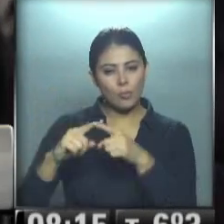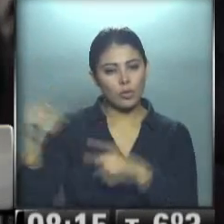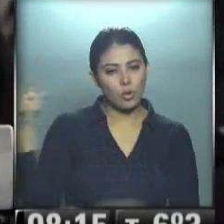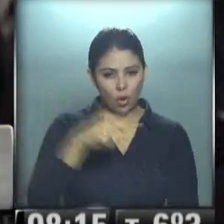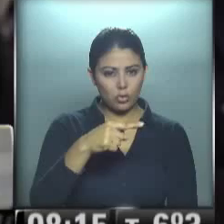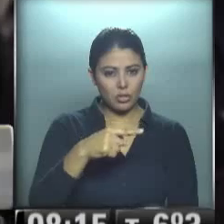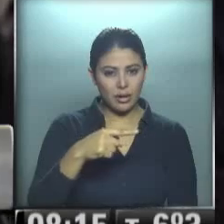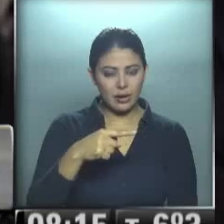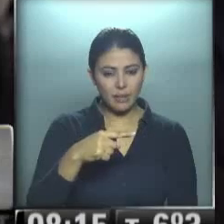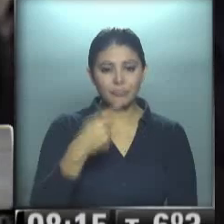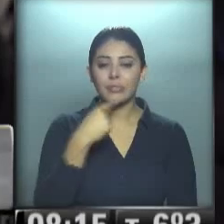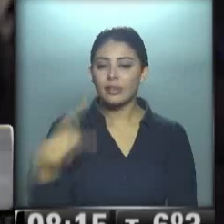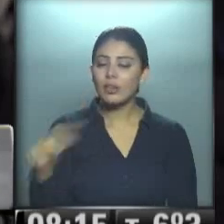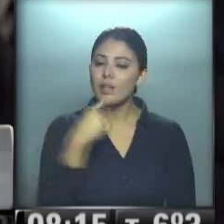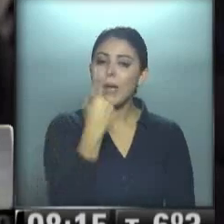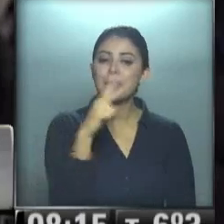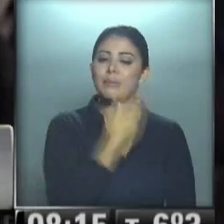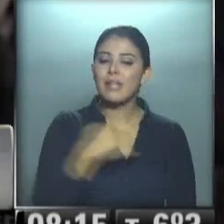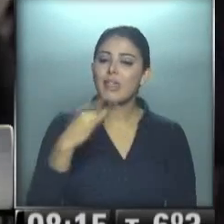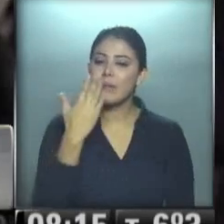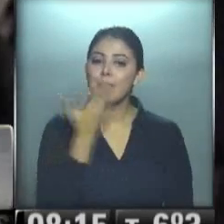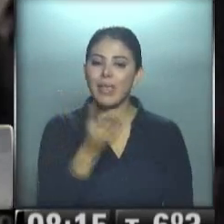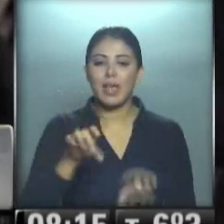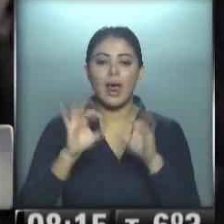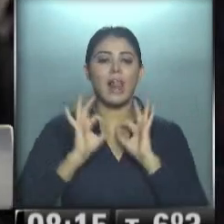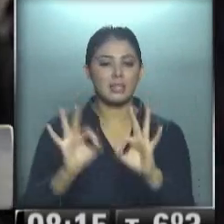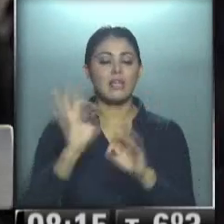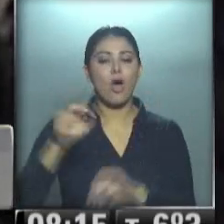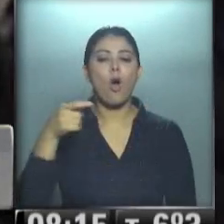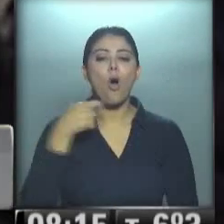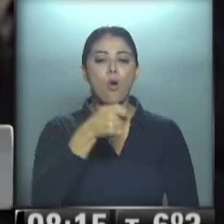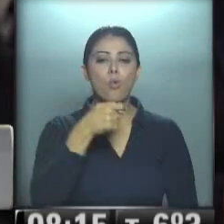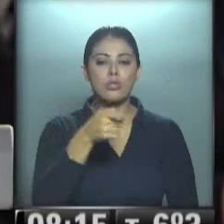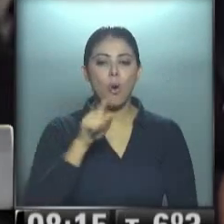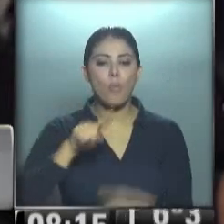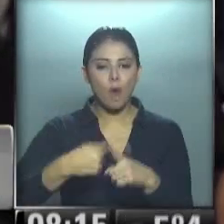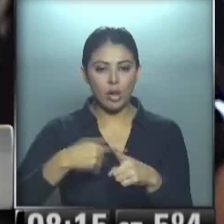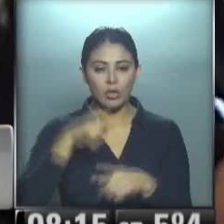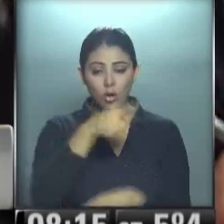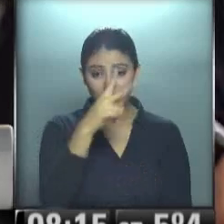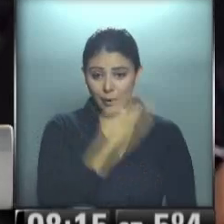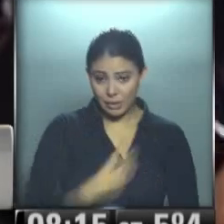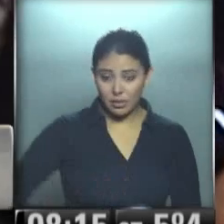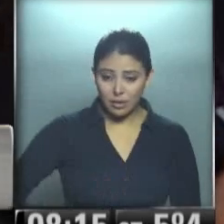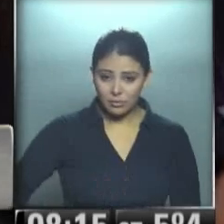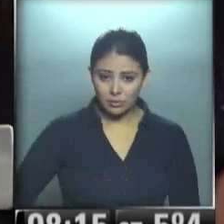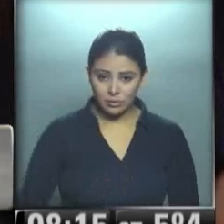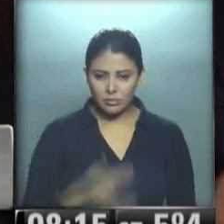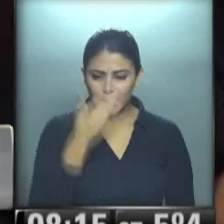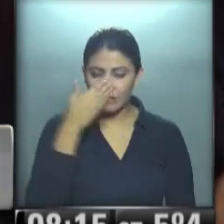de que el vicepresidente despida licencia o hacerle un juicio político el vicepresidente amado